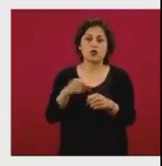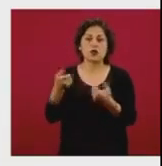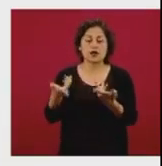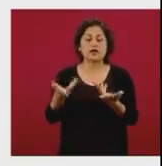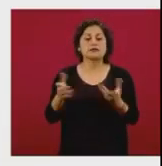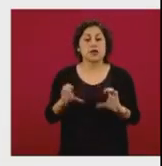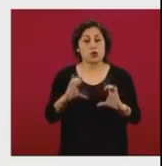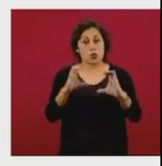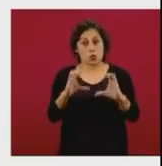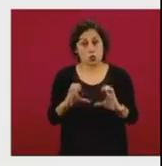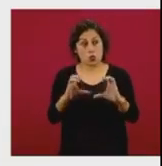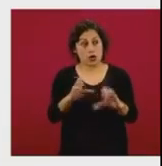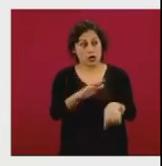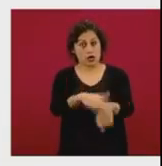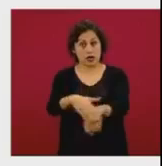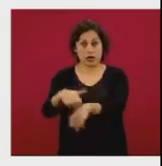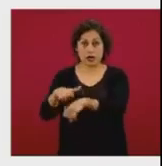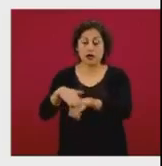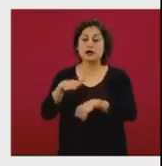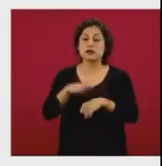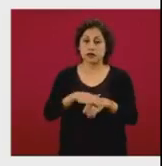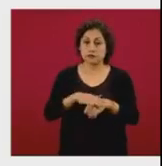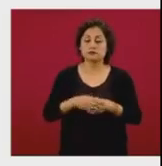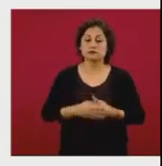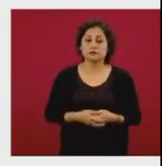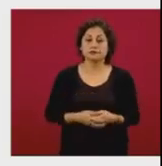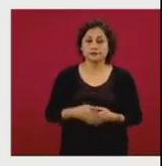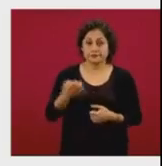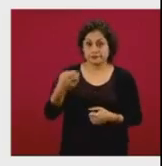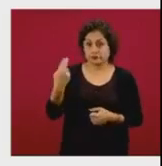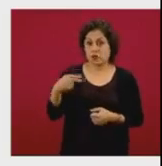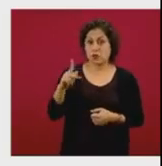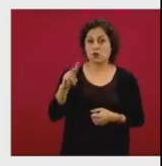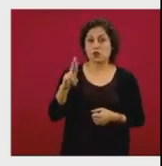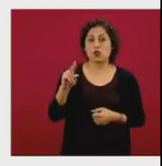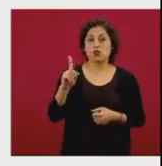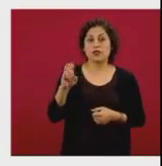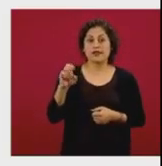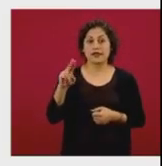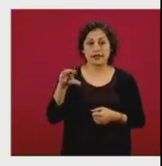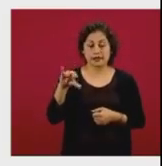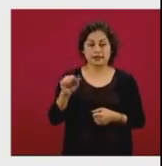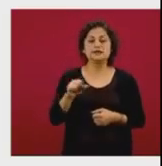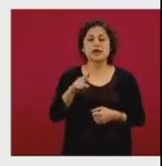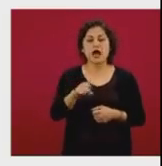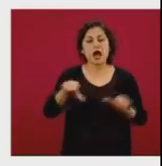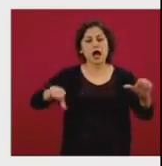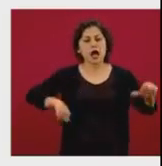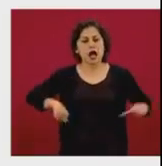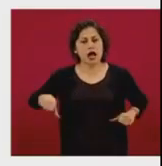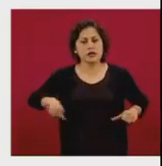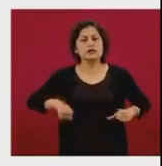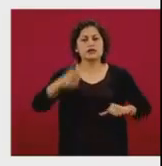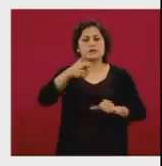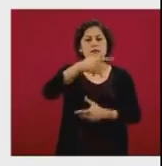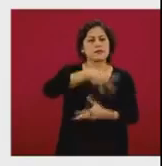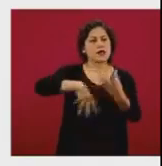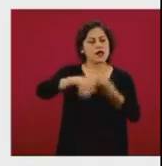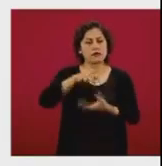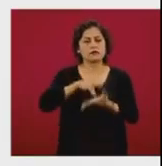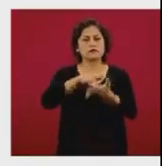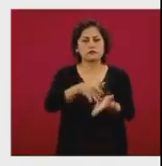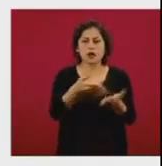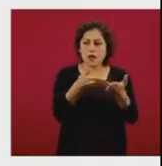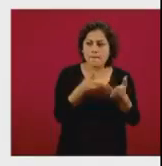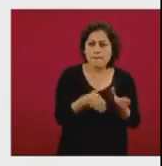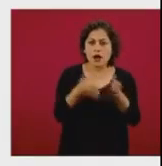Prudencia, en donde hay que retomar algunas actividades socioeconómicas, pero como lo dice la heroína